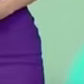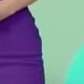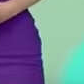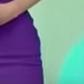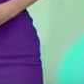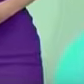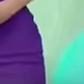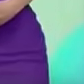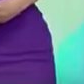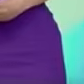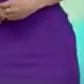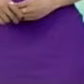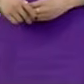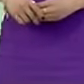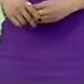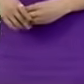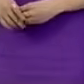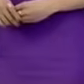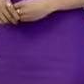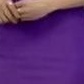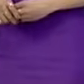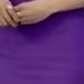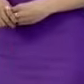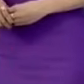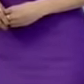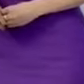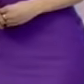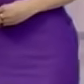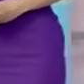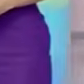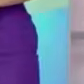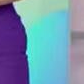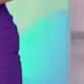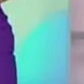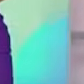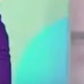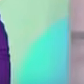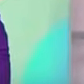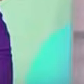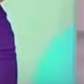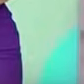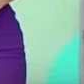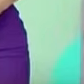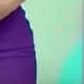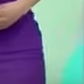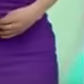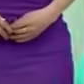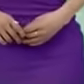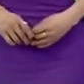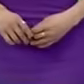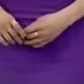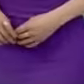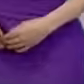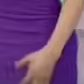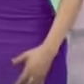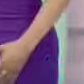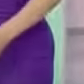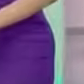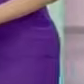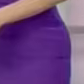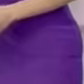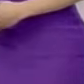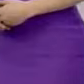jamás. Jamás, yo soy de la filosofía de para qué complicarse la eso, vida. Eso, como lo pero no, este domingo de tentaciones se rompen las reglas. ¿Ah,